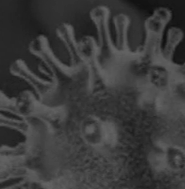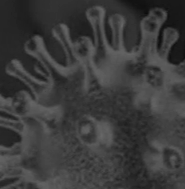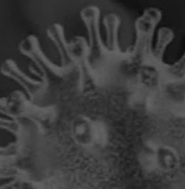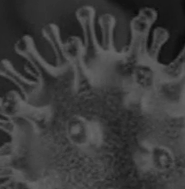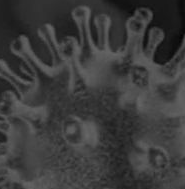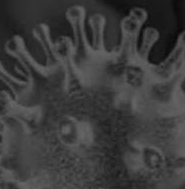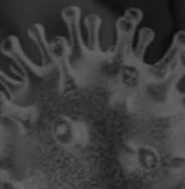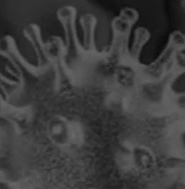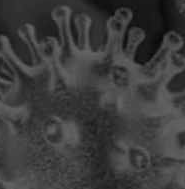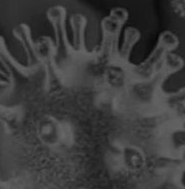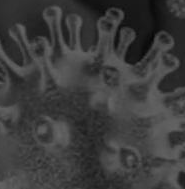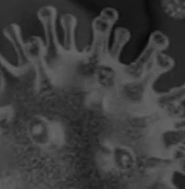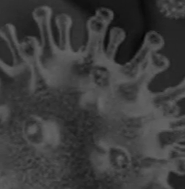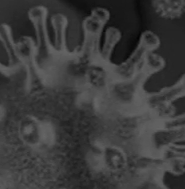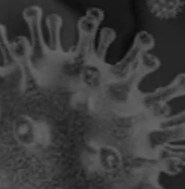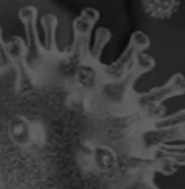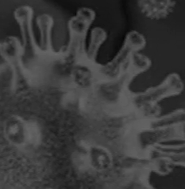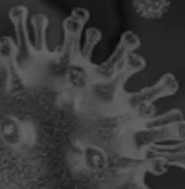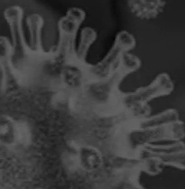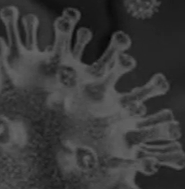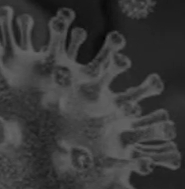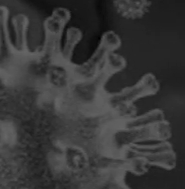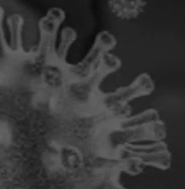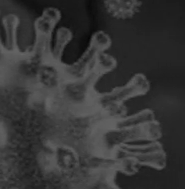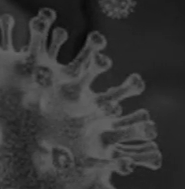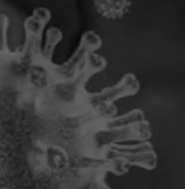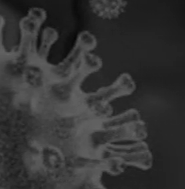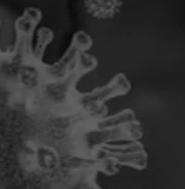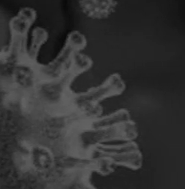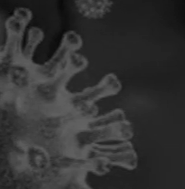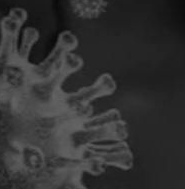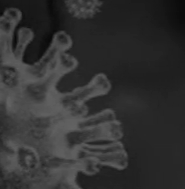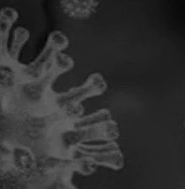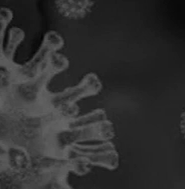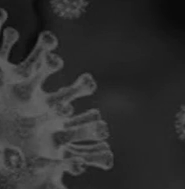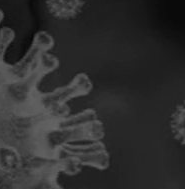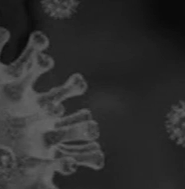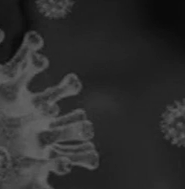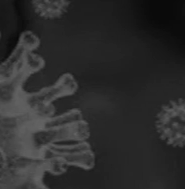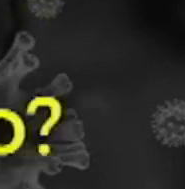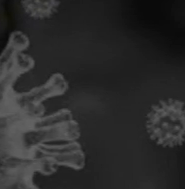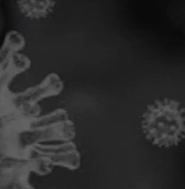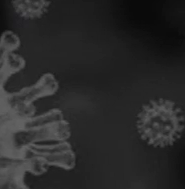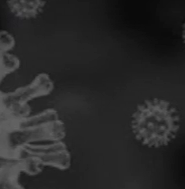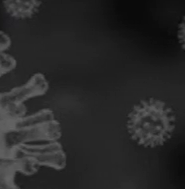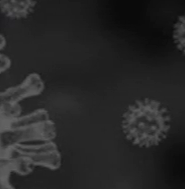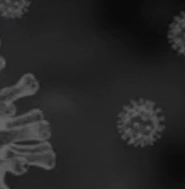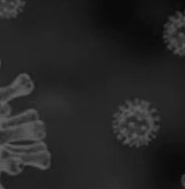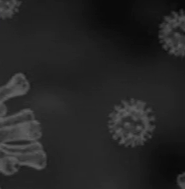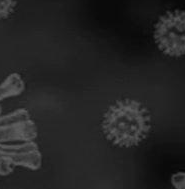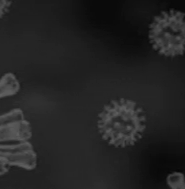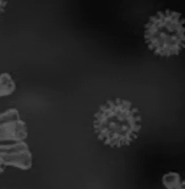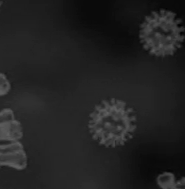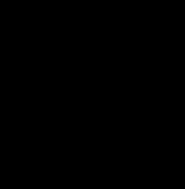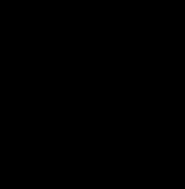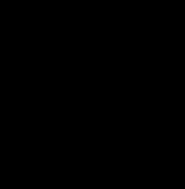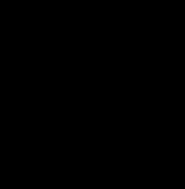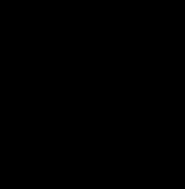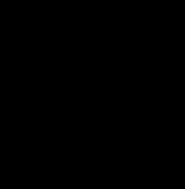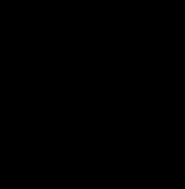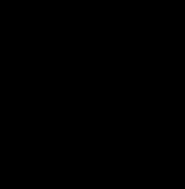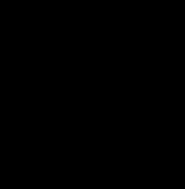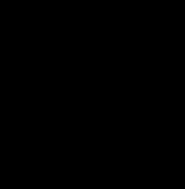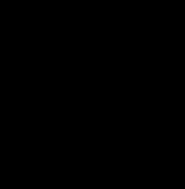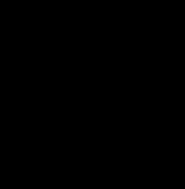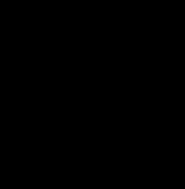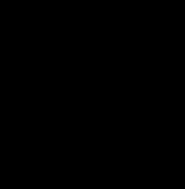relacionar falsamente la suplementación de vitamina C con el fortalecimiento del sistema inmune. ¿Cómo surgió el mito? El